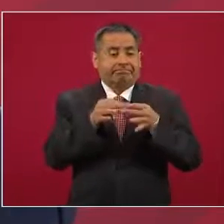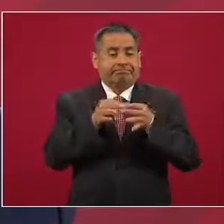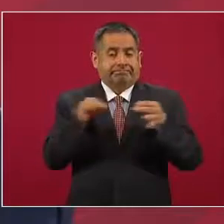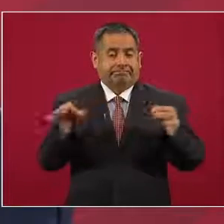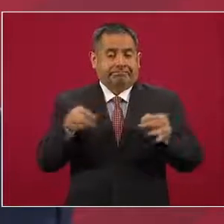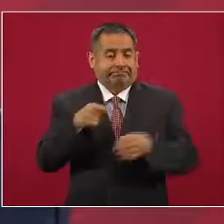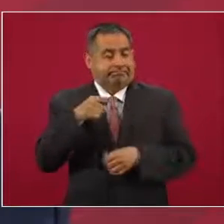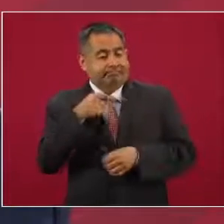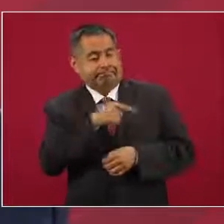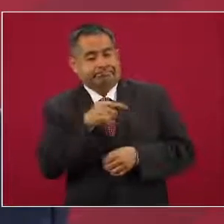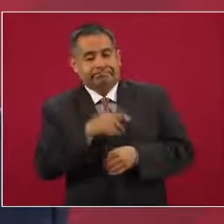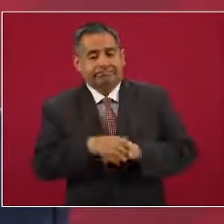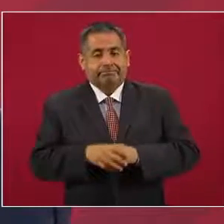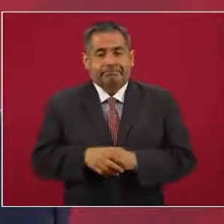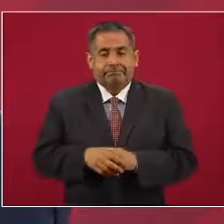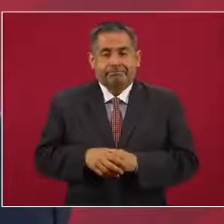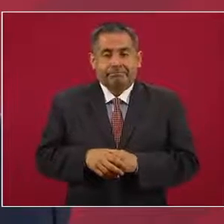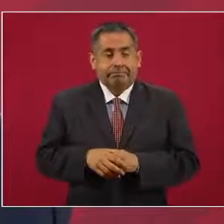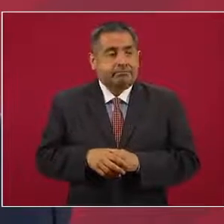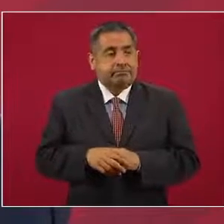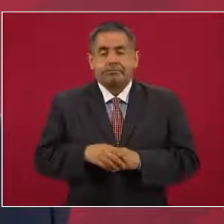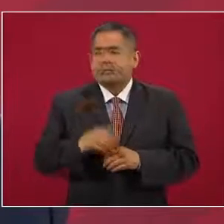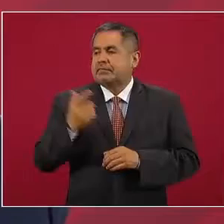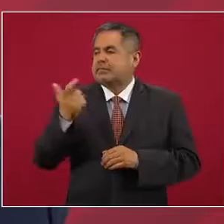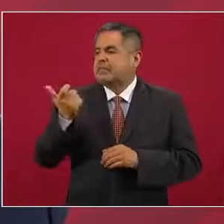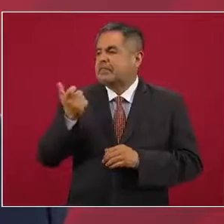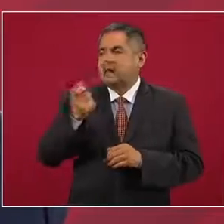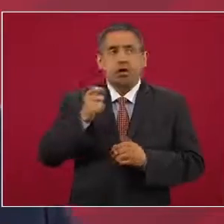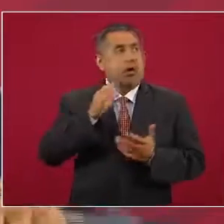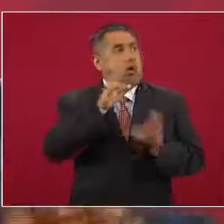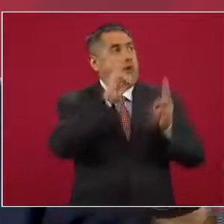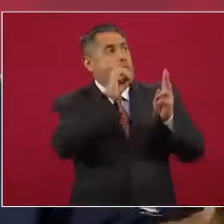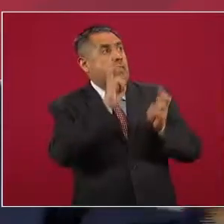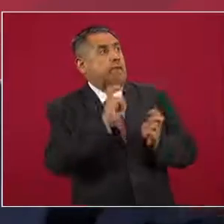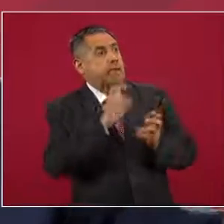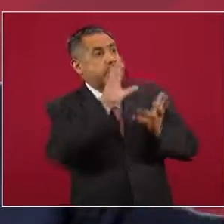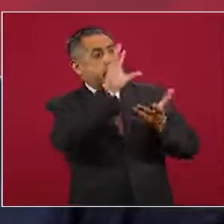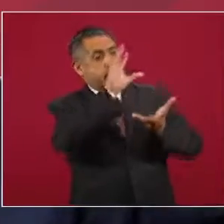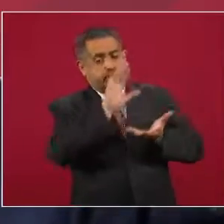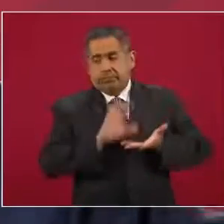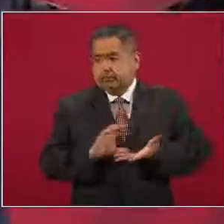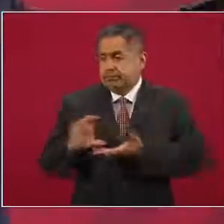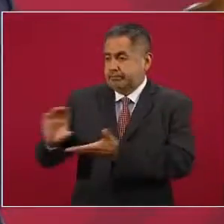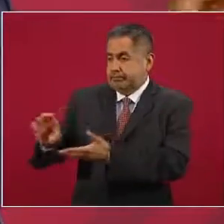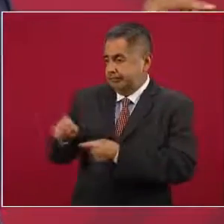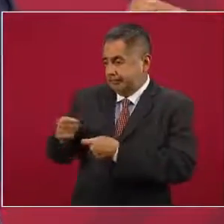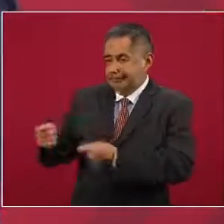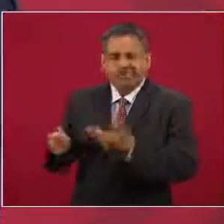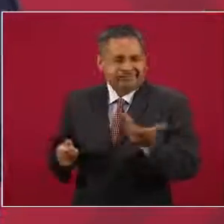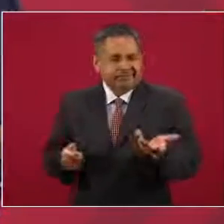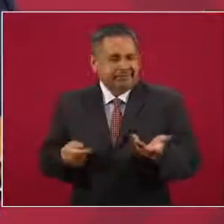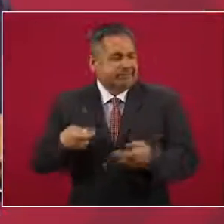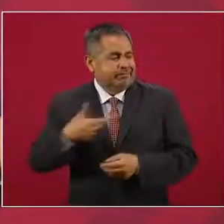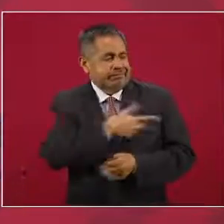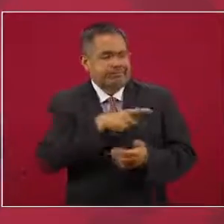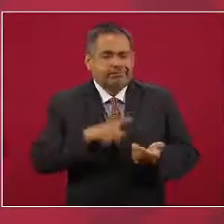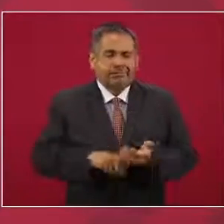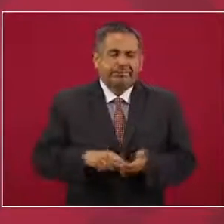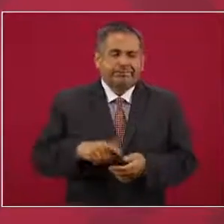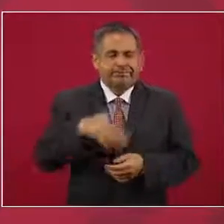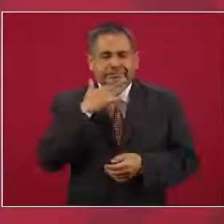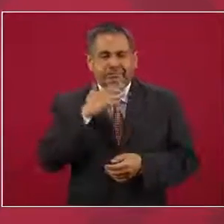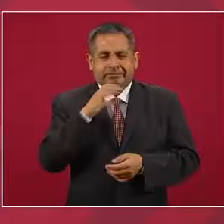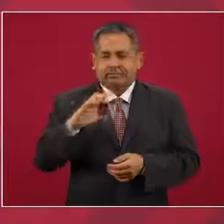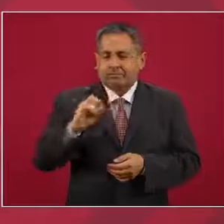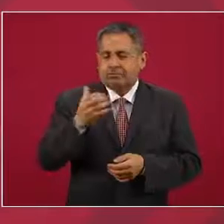hablando de bajar recursos. Habían gestores, coyotes. Cada vez que se iba a